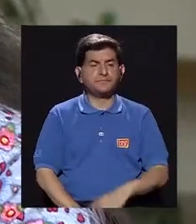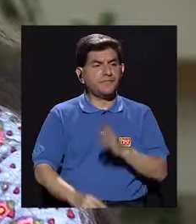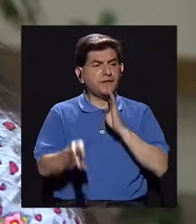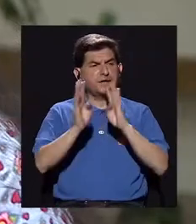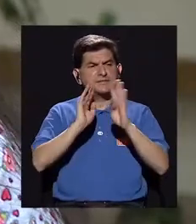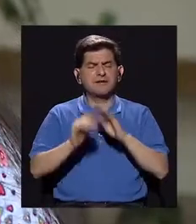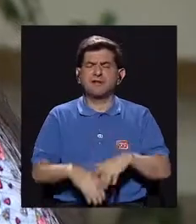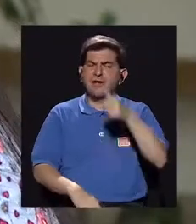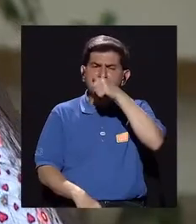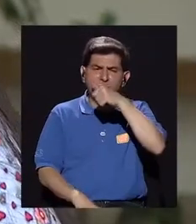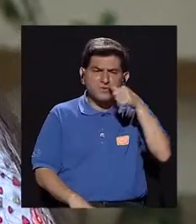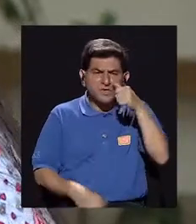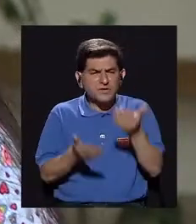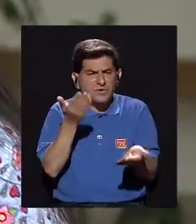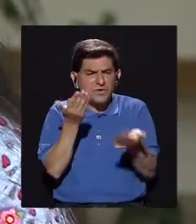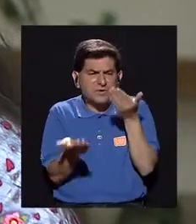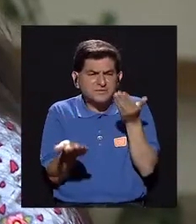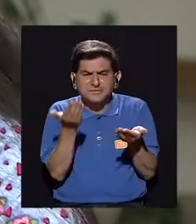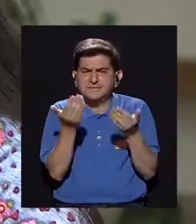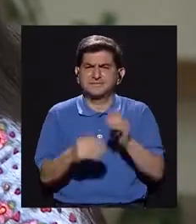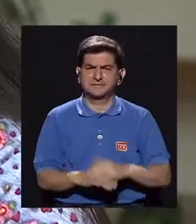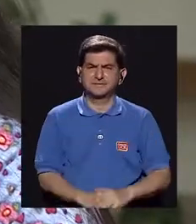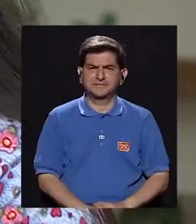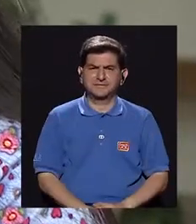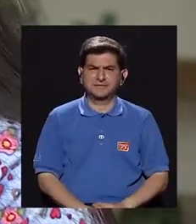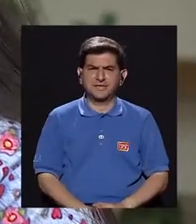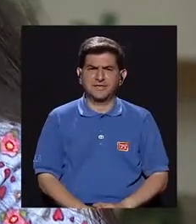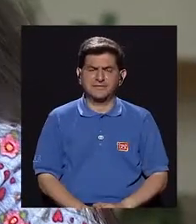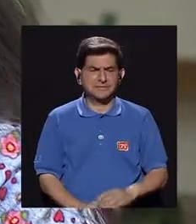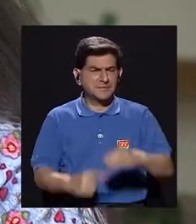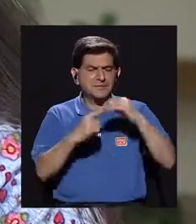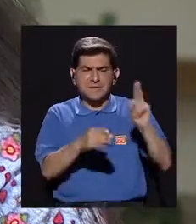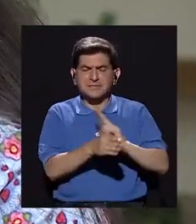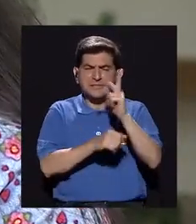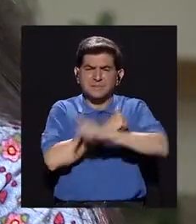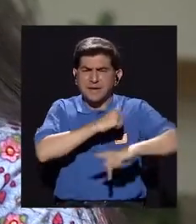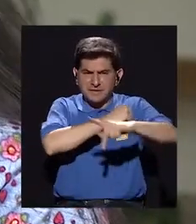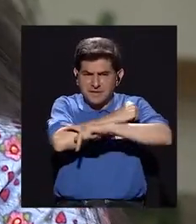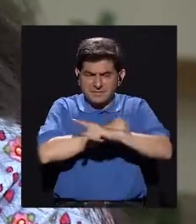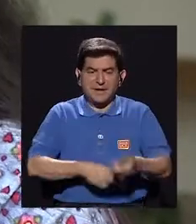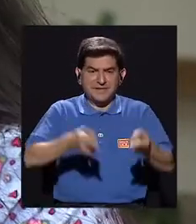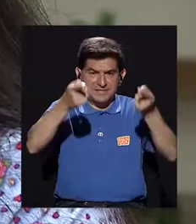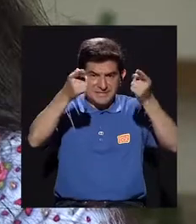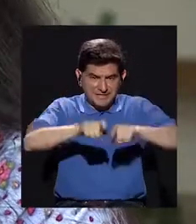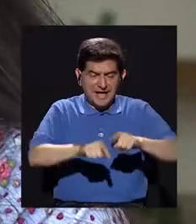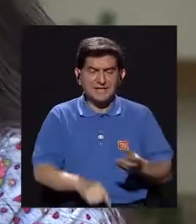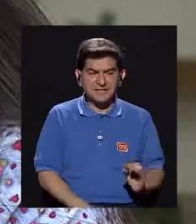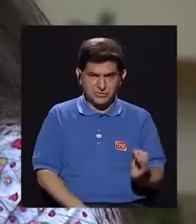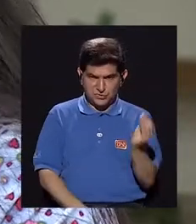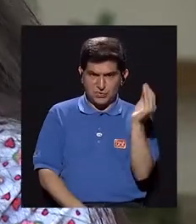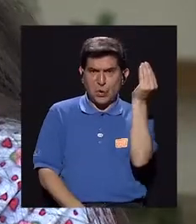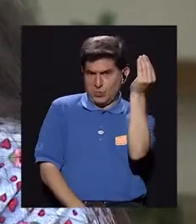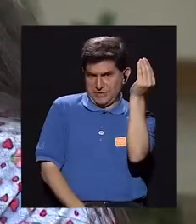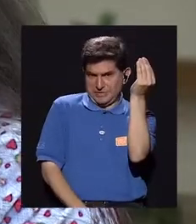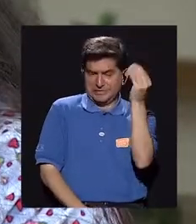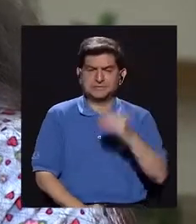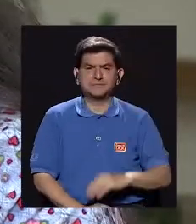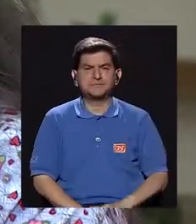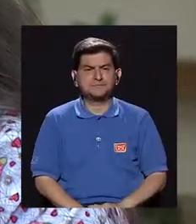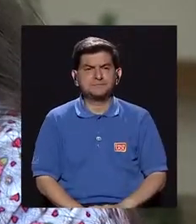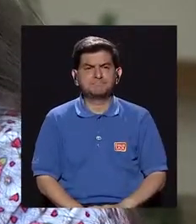Si hablamos de cuáles drogas son las que hay mayor consumo en nuestro país, en el caso de